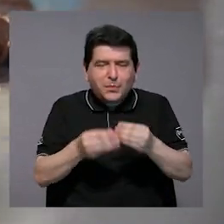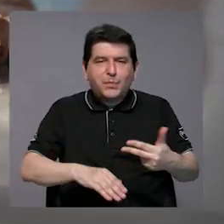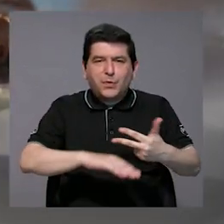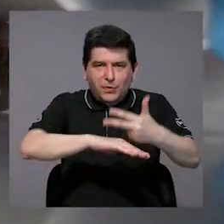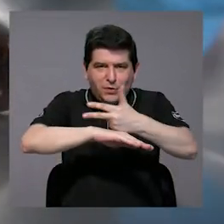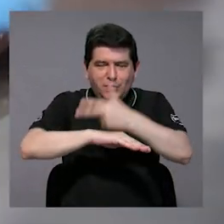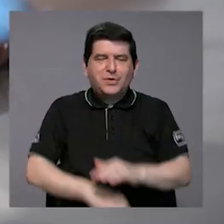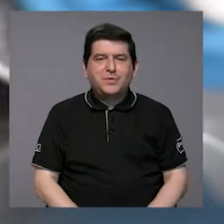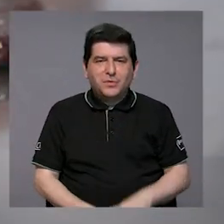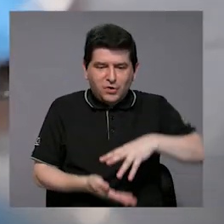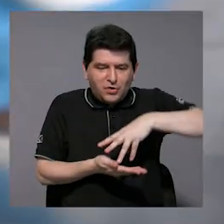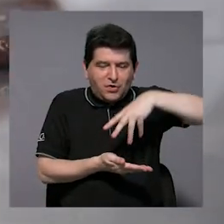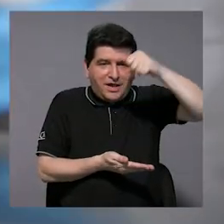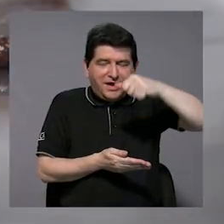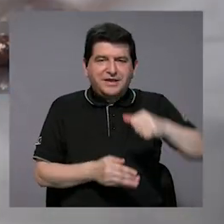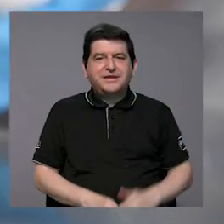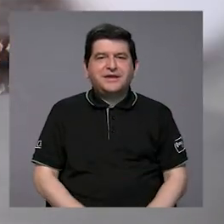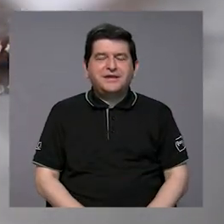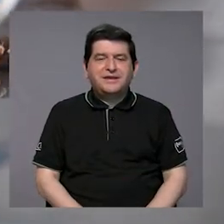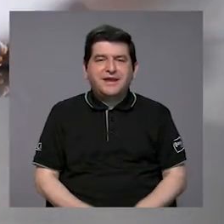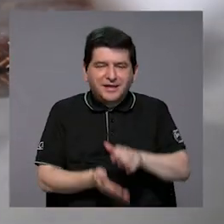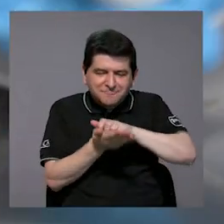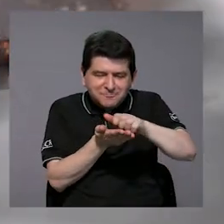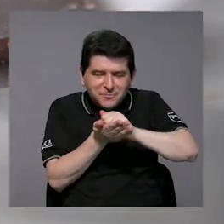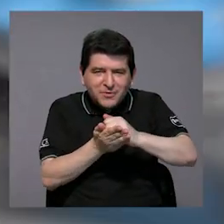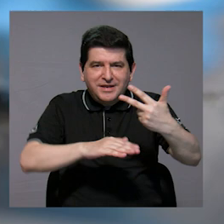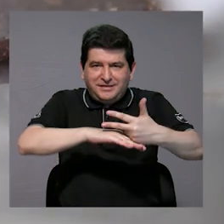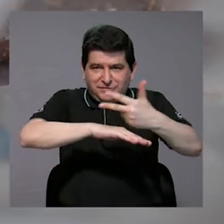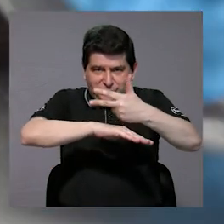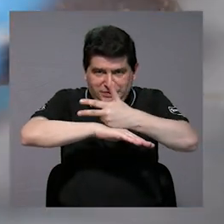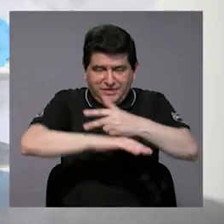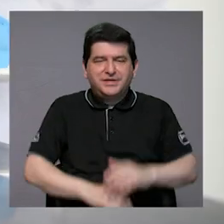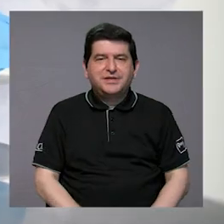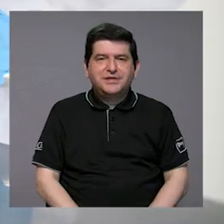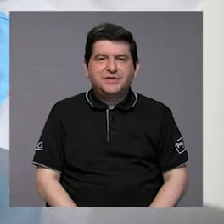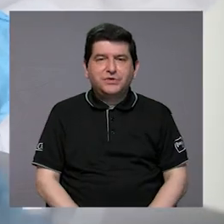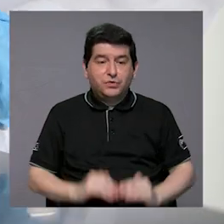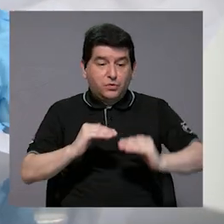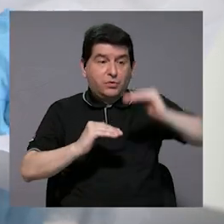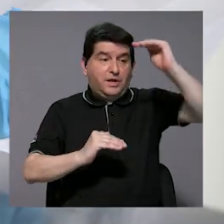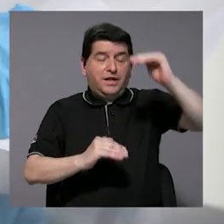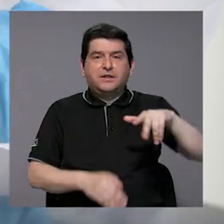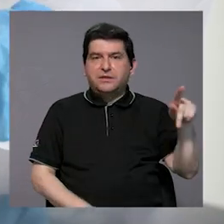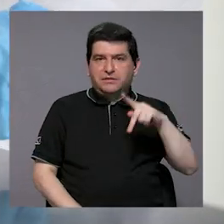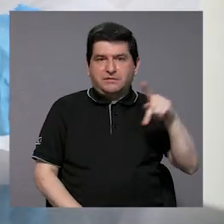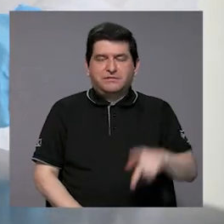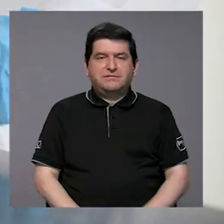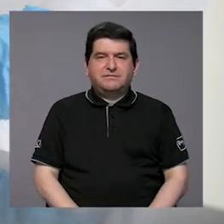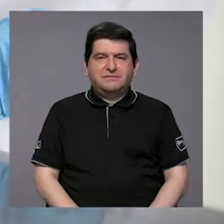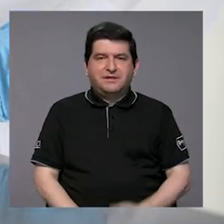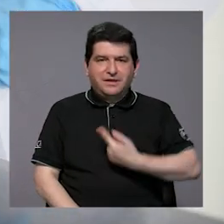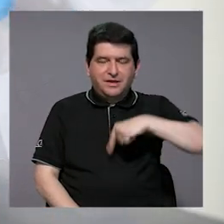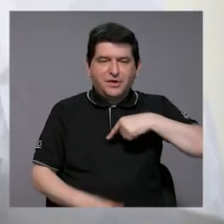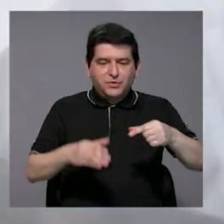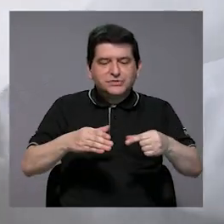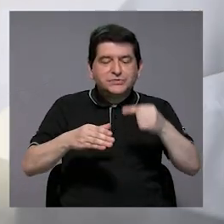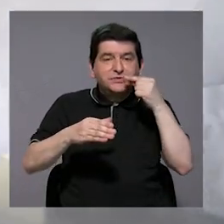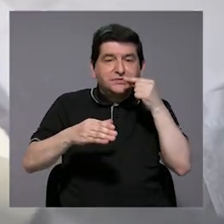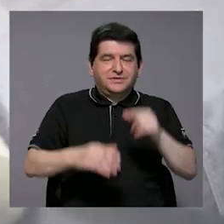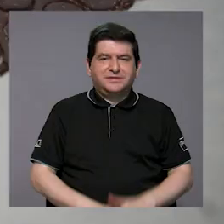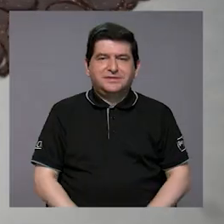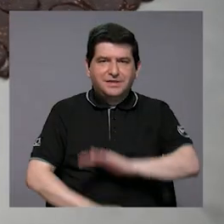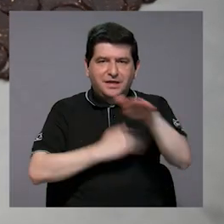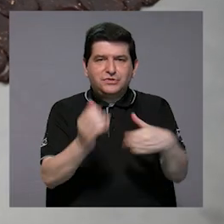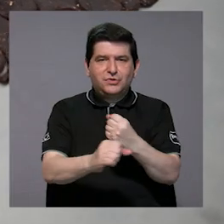usamos polvo de grillo, que es una harina que se saca del grillo molido, alta en proteína, que le da a